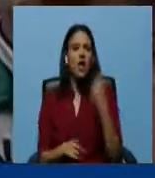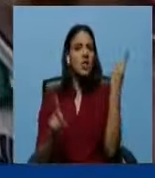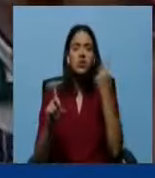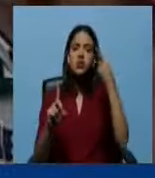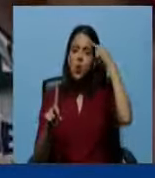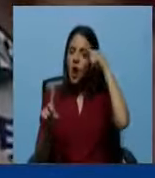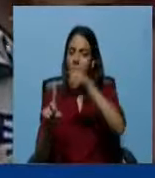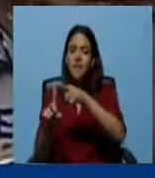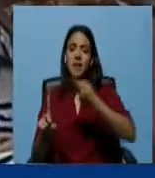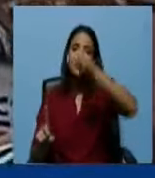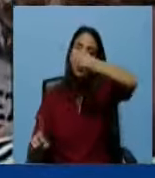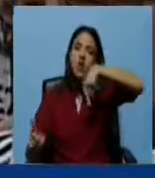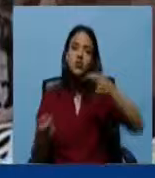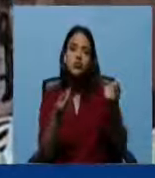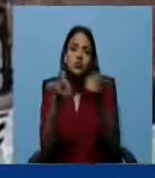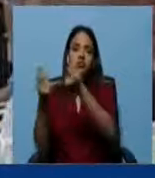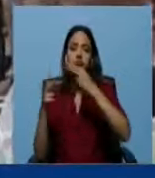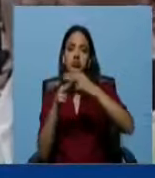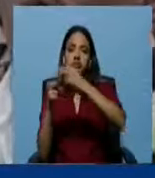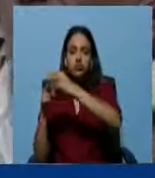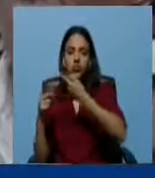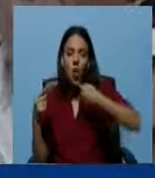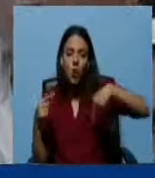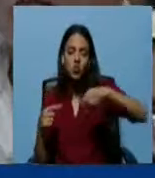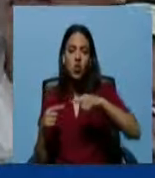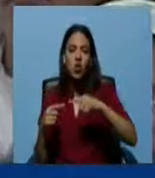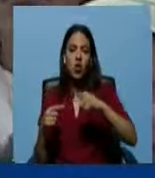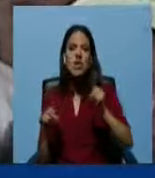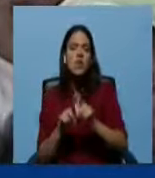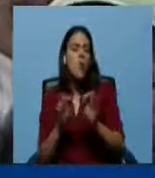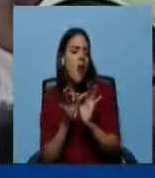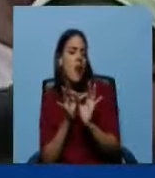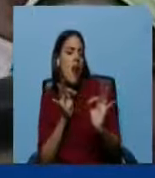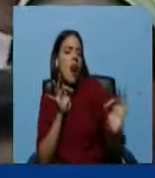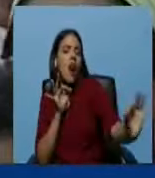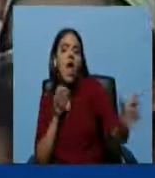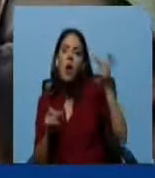desierto. Muy lejos de esos egos.